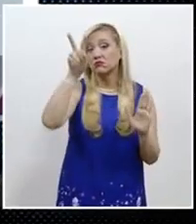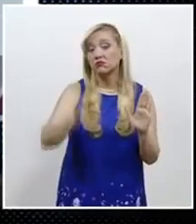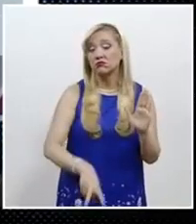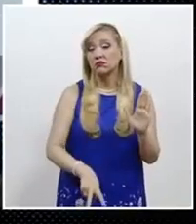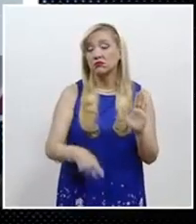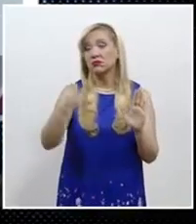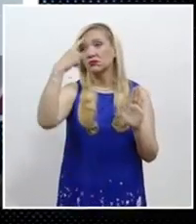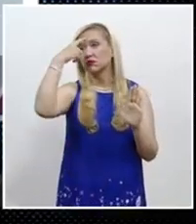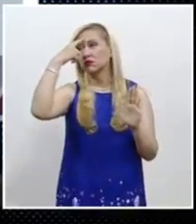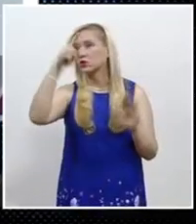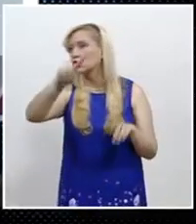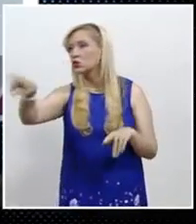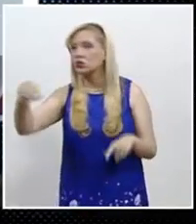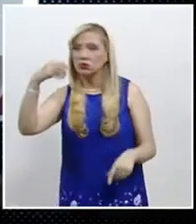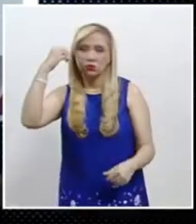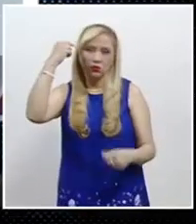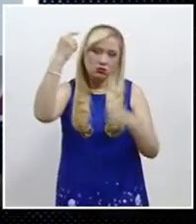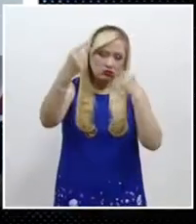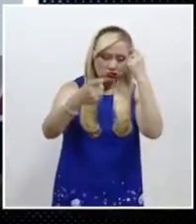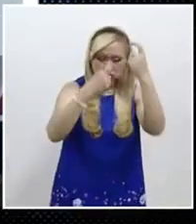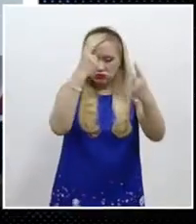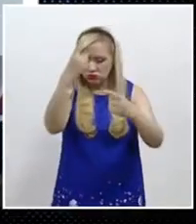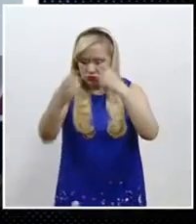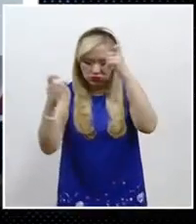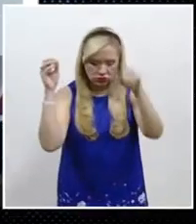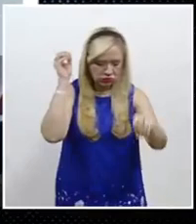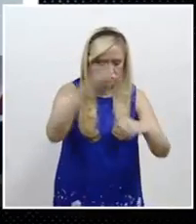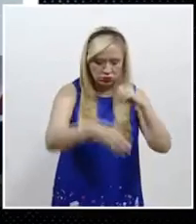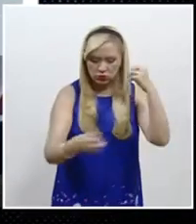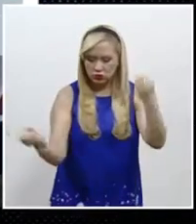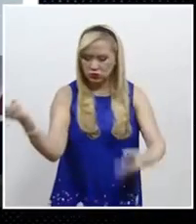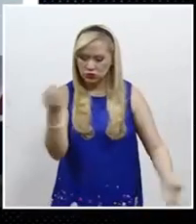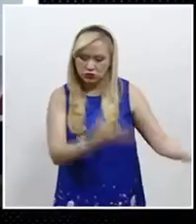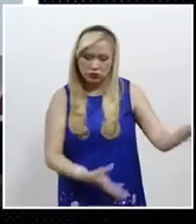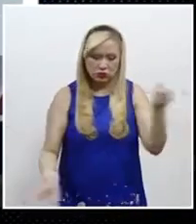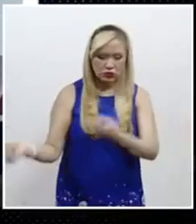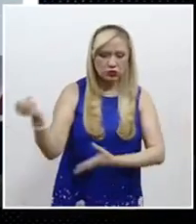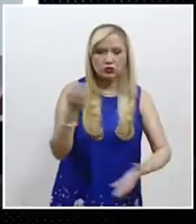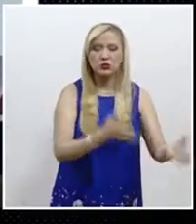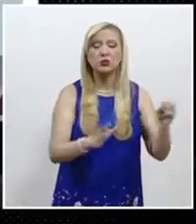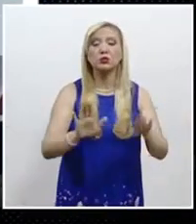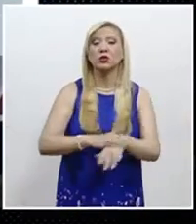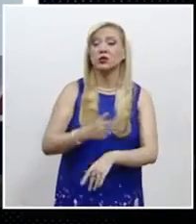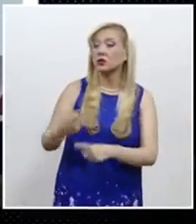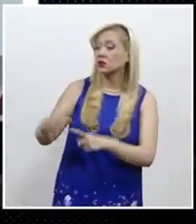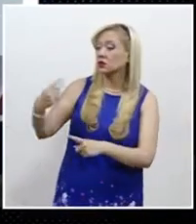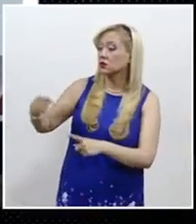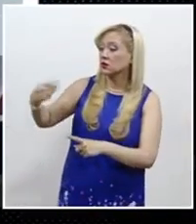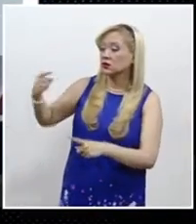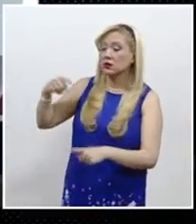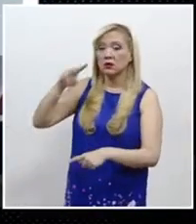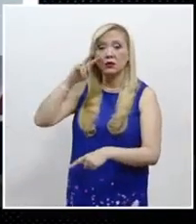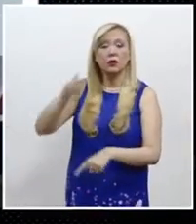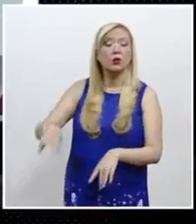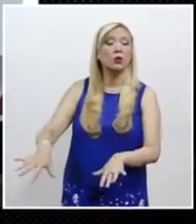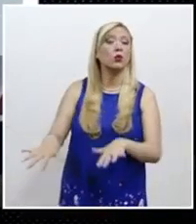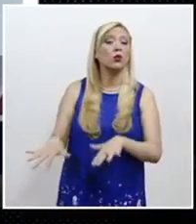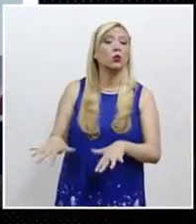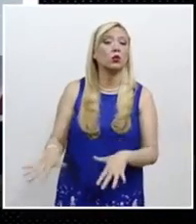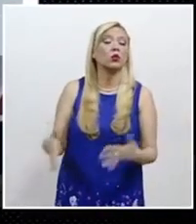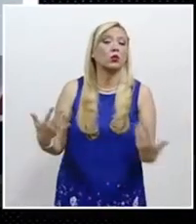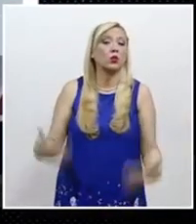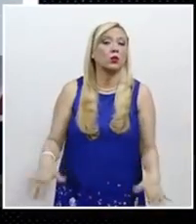verdaderamente de creatividad, de imaginación, pero además de sucesos, hechos de